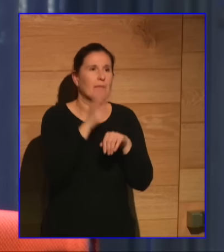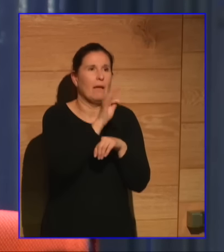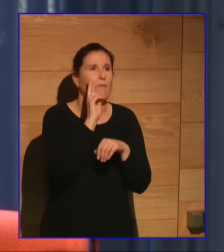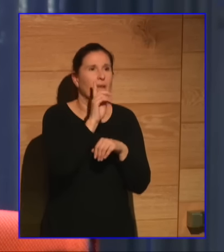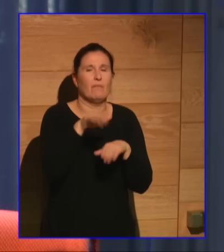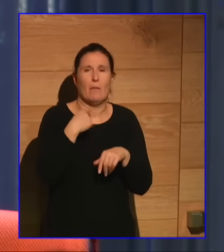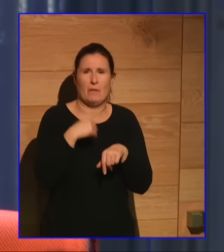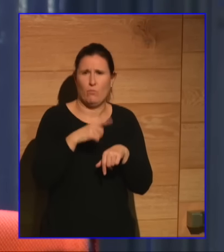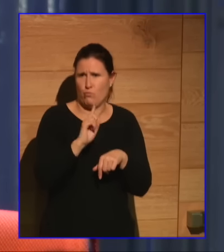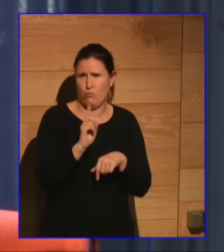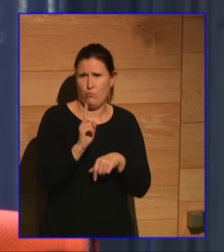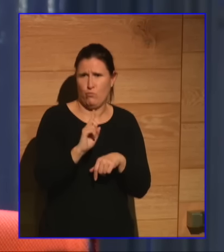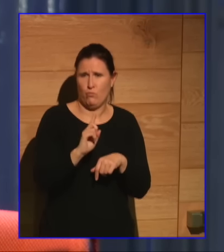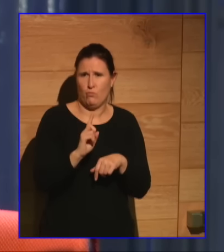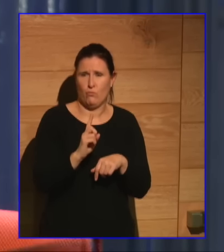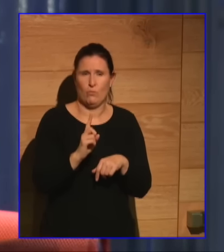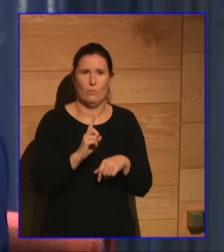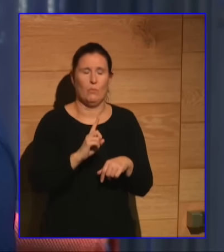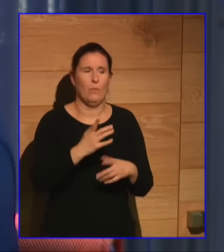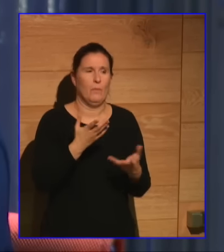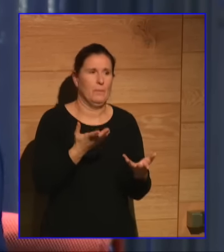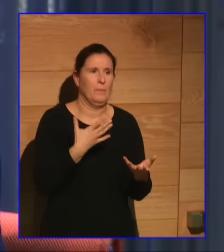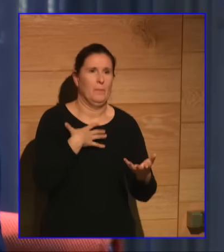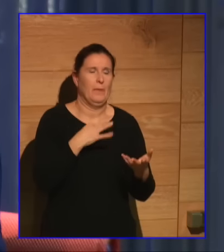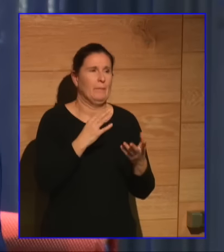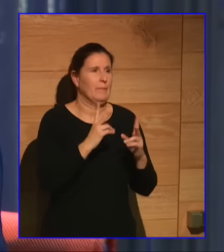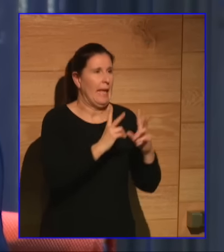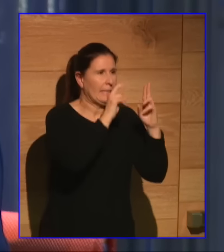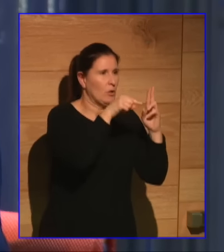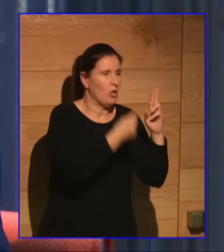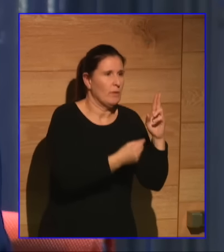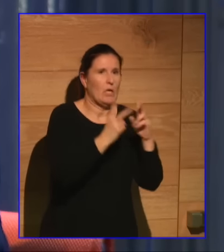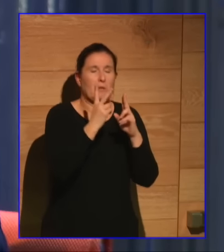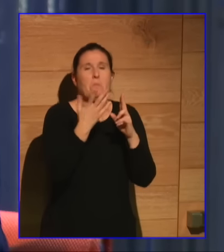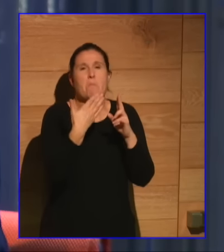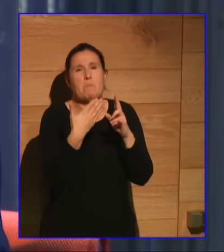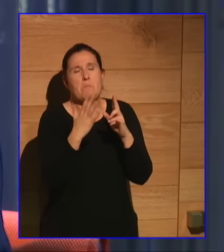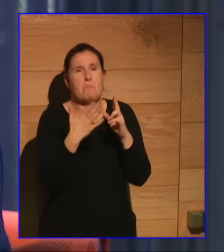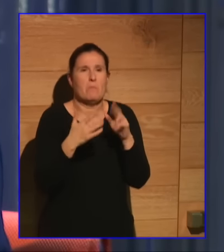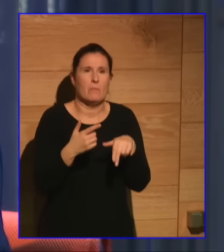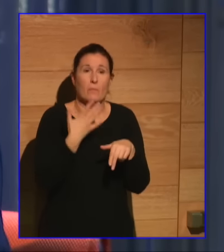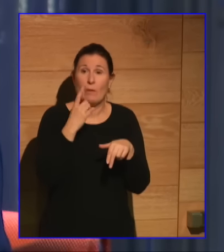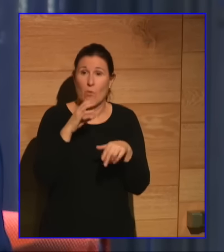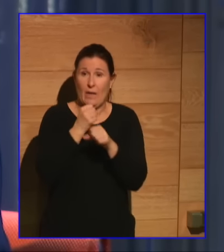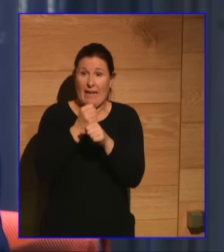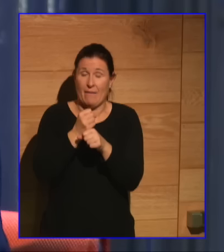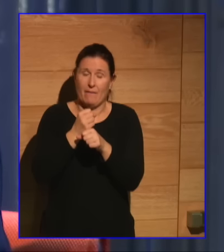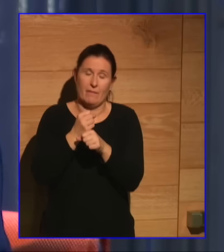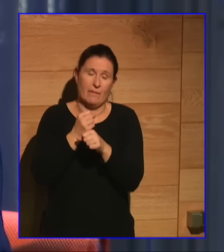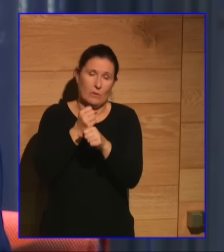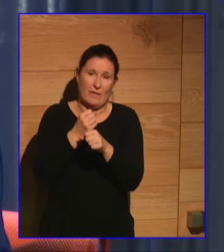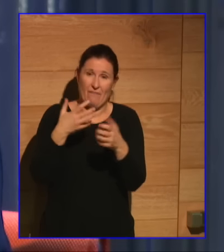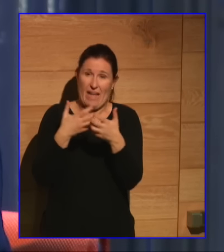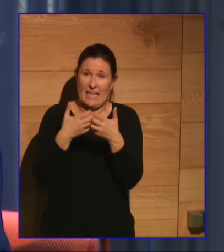las redondas, de las mejores, y otra persona discutir Caballo de Batalla. Sin embargo, Caballo de Batalla la puedes ver tres veces en el cine para